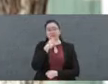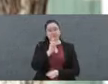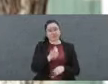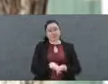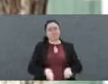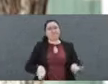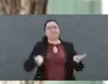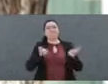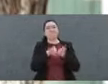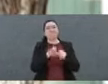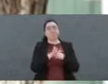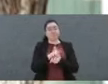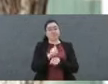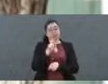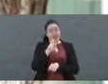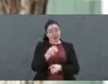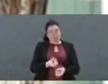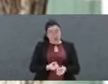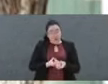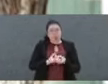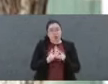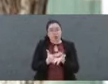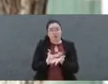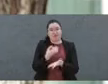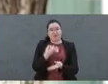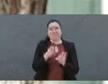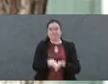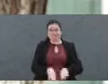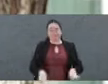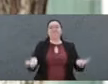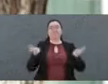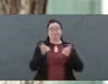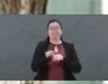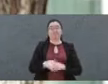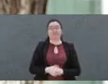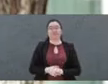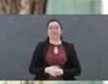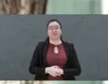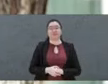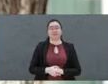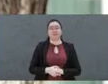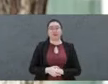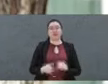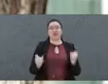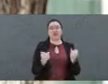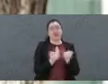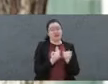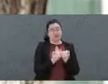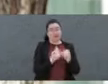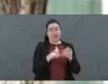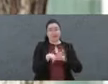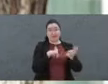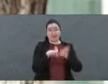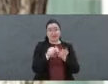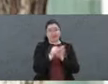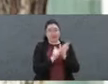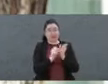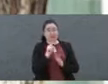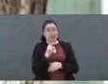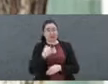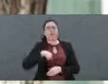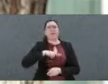es garantizar que llegue el agua. Y en esa medida creo que las obras que sí ha hecho el sistema de aguas, nosotros